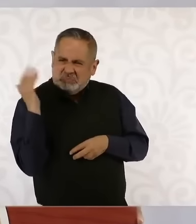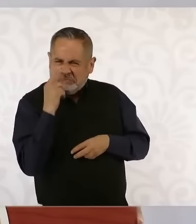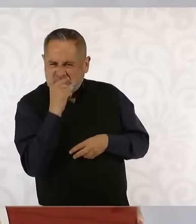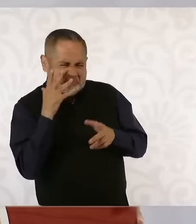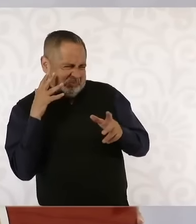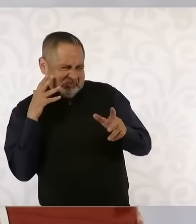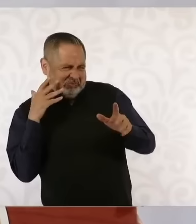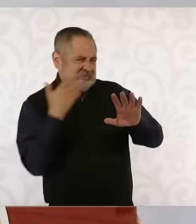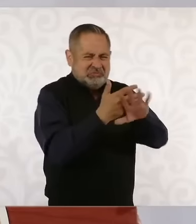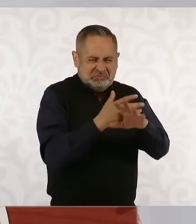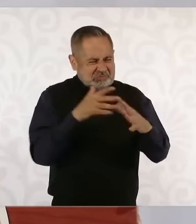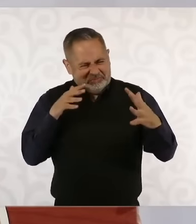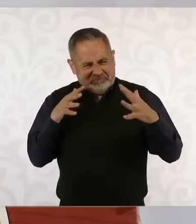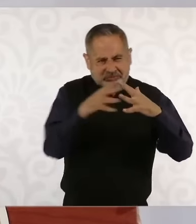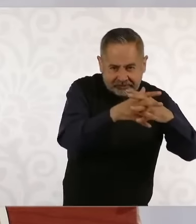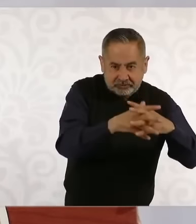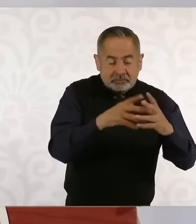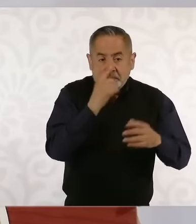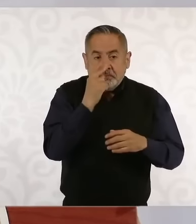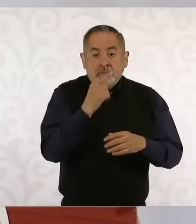buen rato resiste.